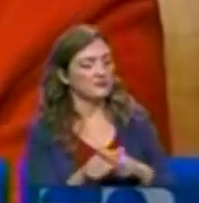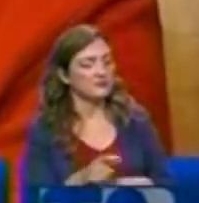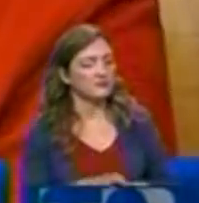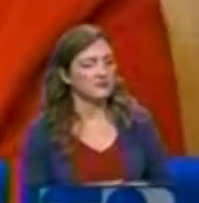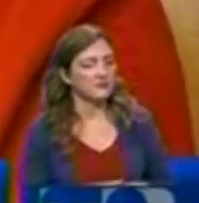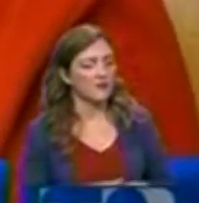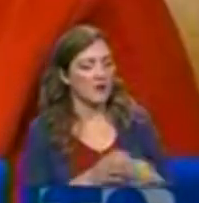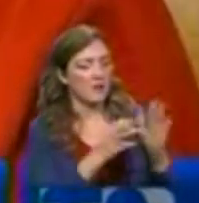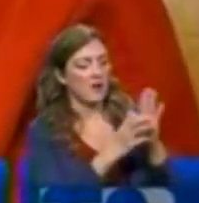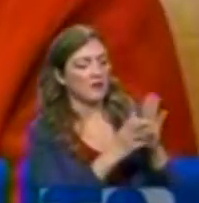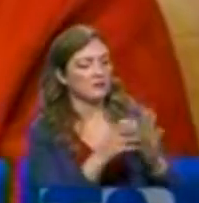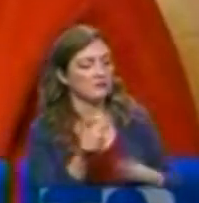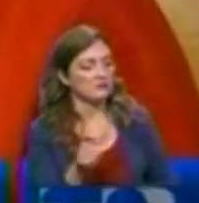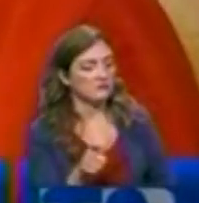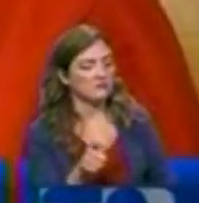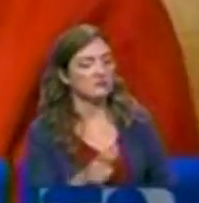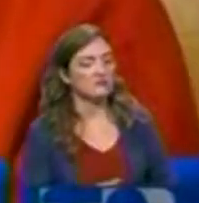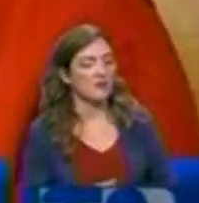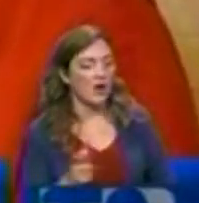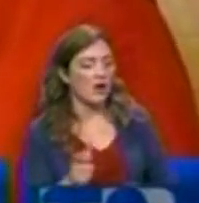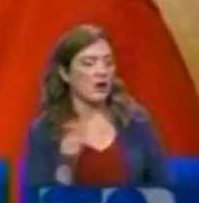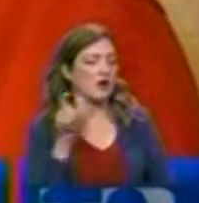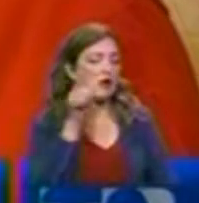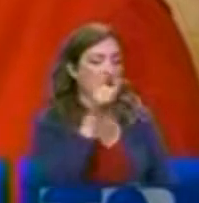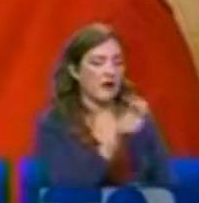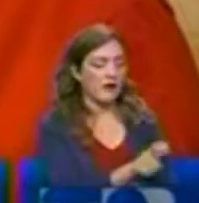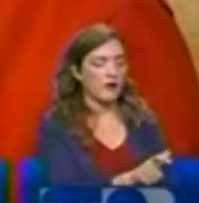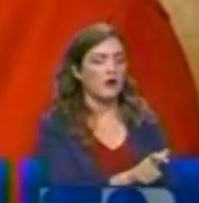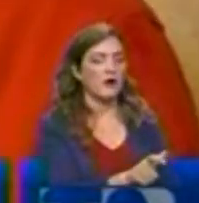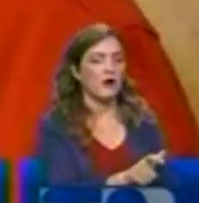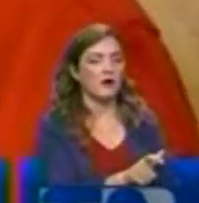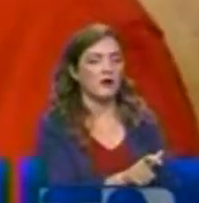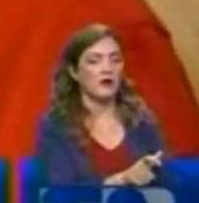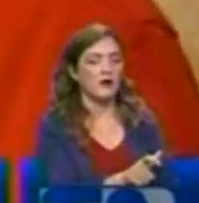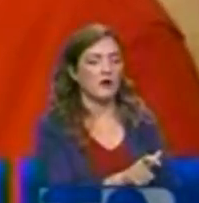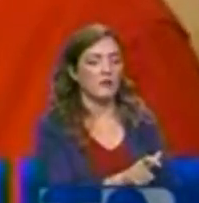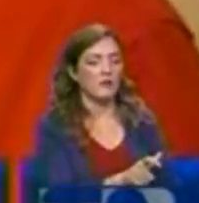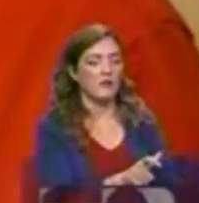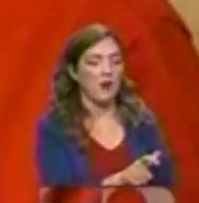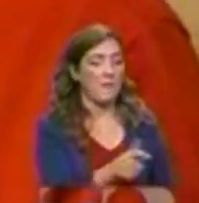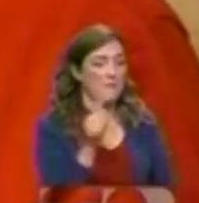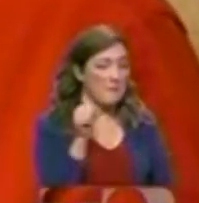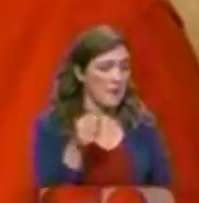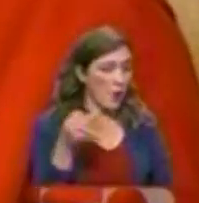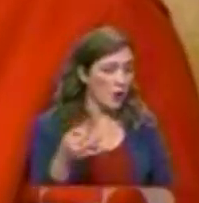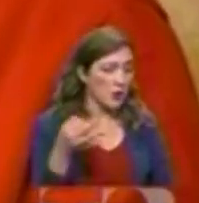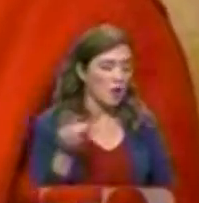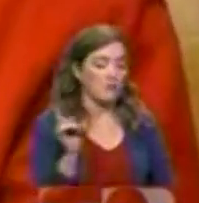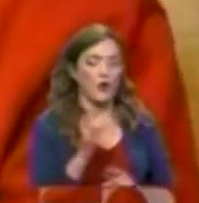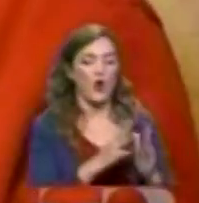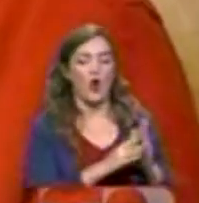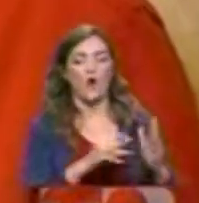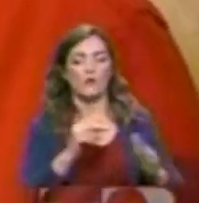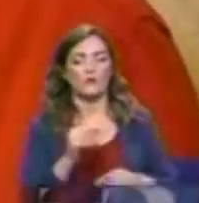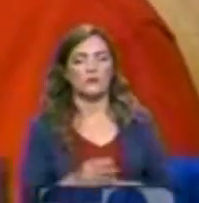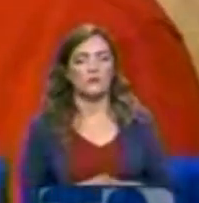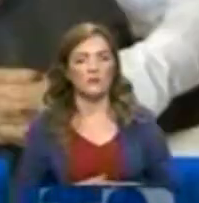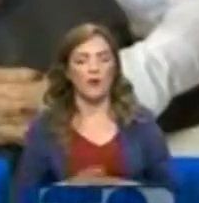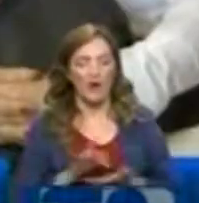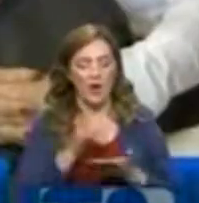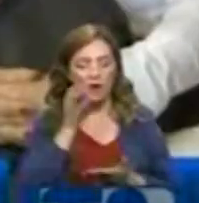de la medicina de marca y nos entregan solamente la copia, que no es una, es una medicina que nos está haciendo daño en